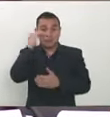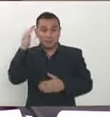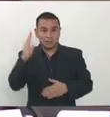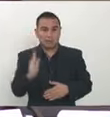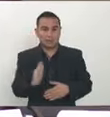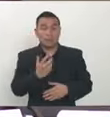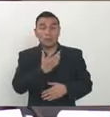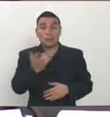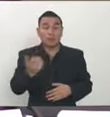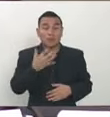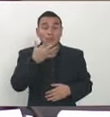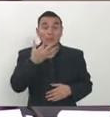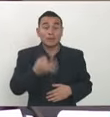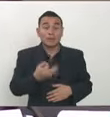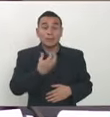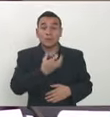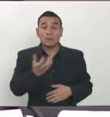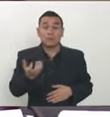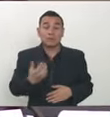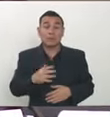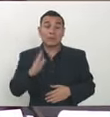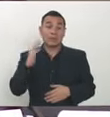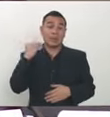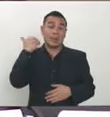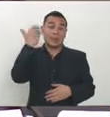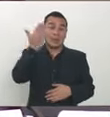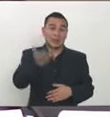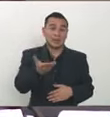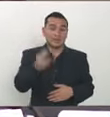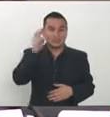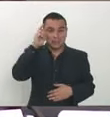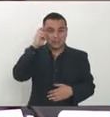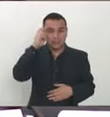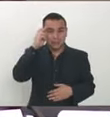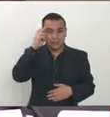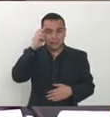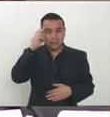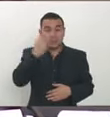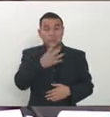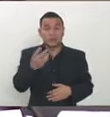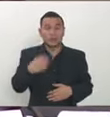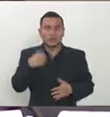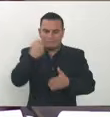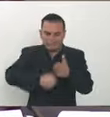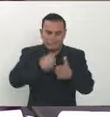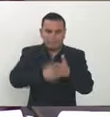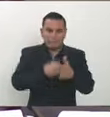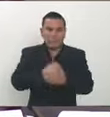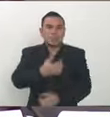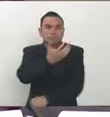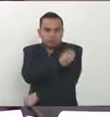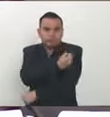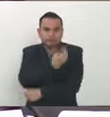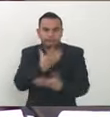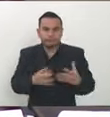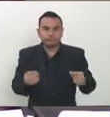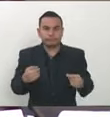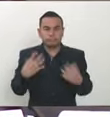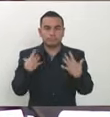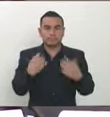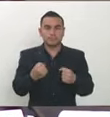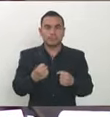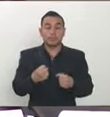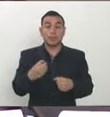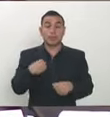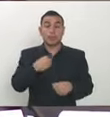las produjo. Y tal vez las terceras 100 millones ya vayan a otros países. Y vamos a pelear porque nos den un poquito de eso. Como dijo el médico